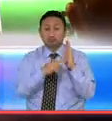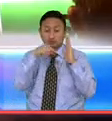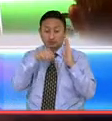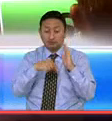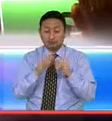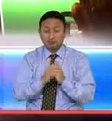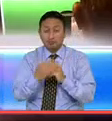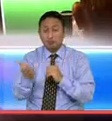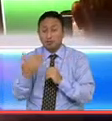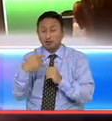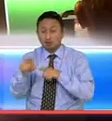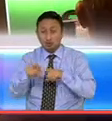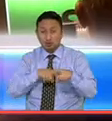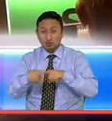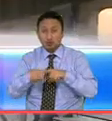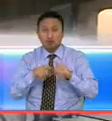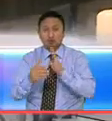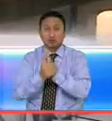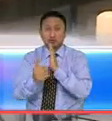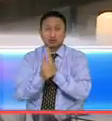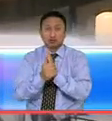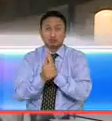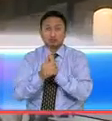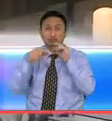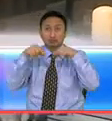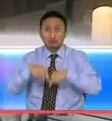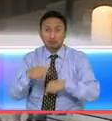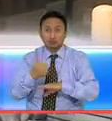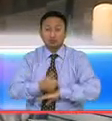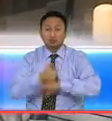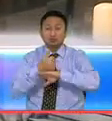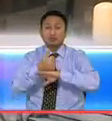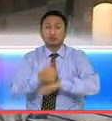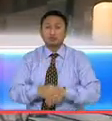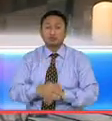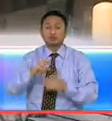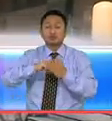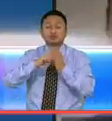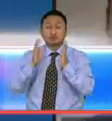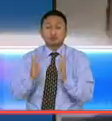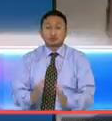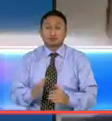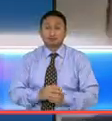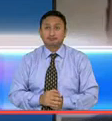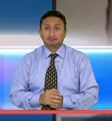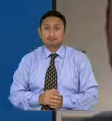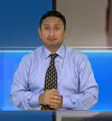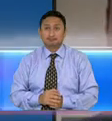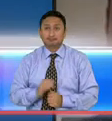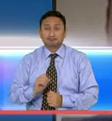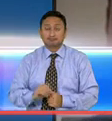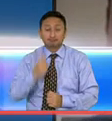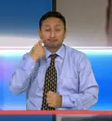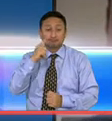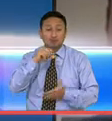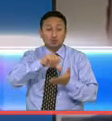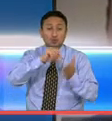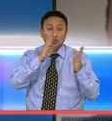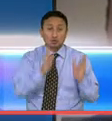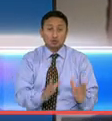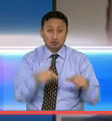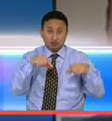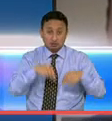a concurso de méritos y oposición para la designación de un nuevo titular de Contraloría. Para que la ciudadanía sea parte de